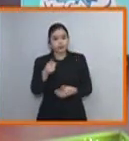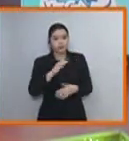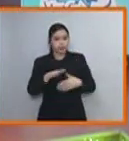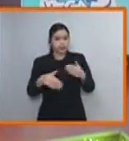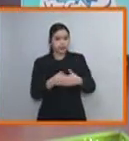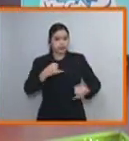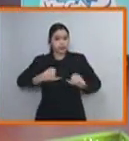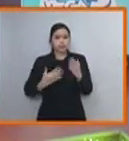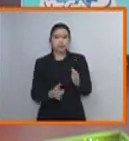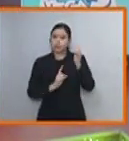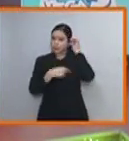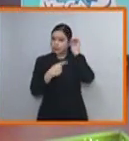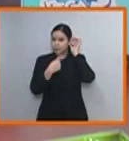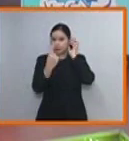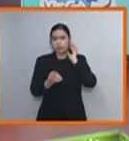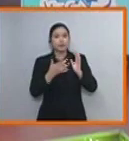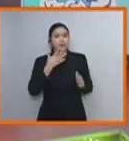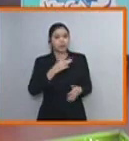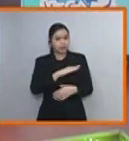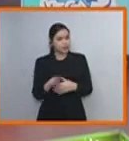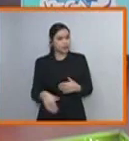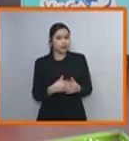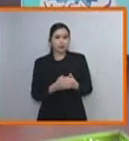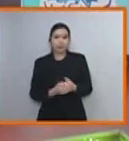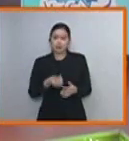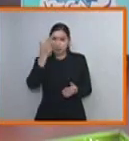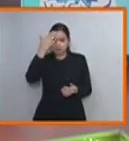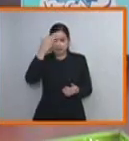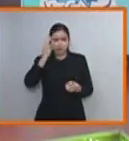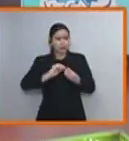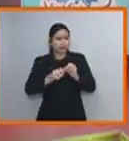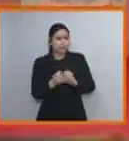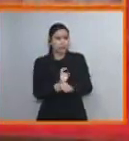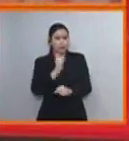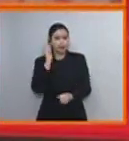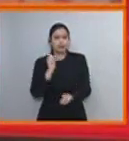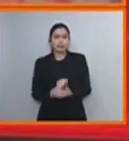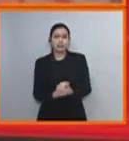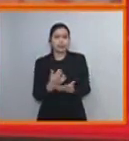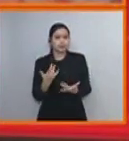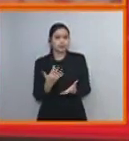los jugadores de más uno, les deseo mucha suerte, que conoceremos el número afortunado.